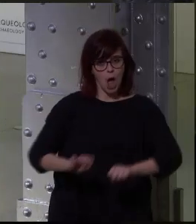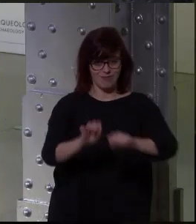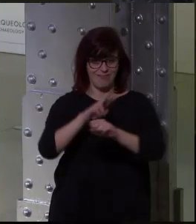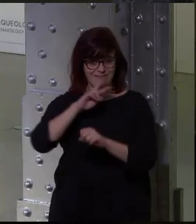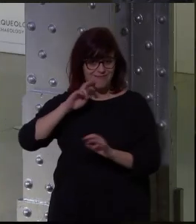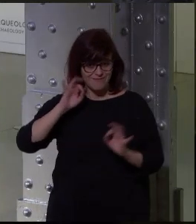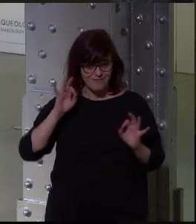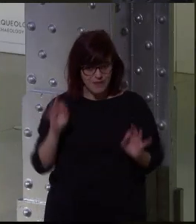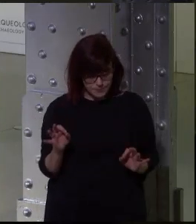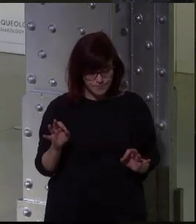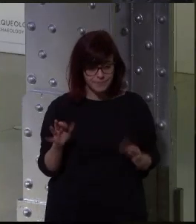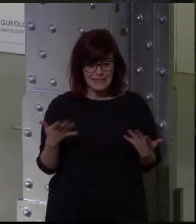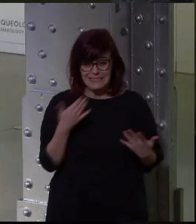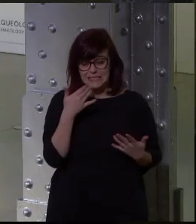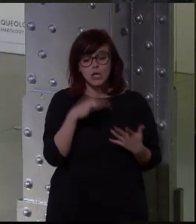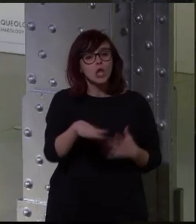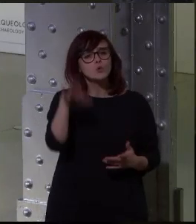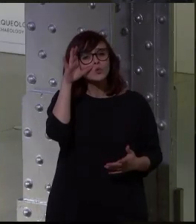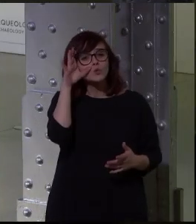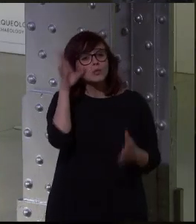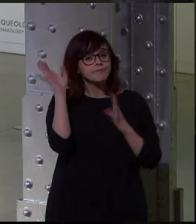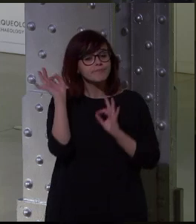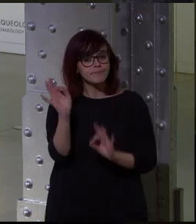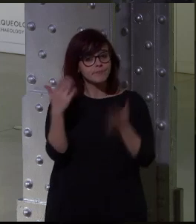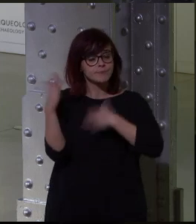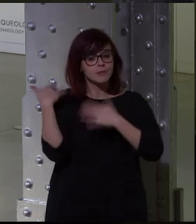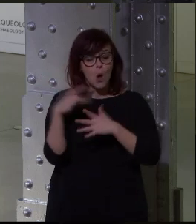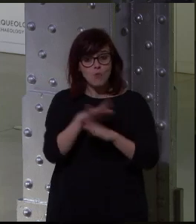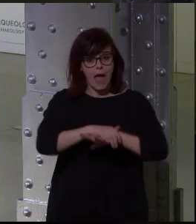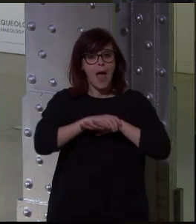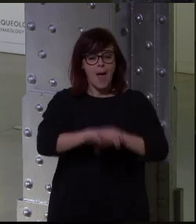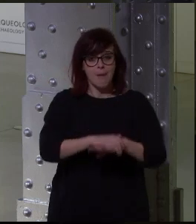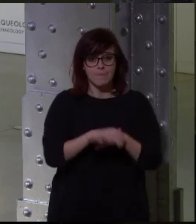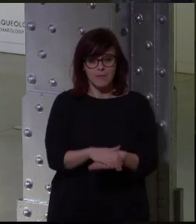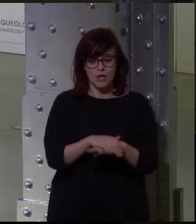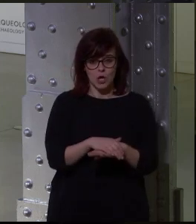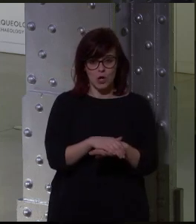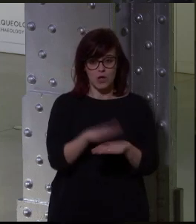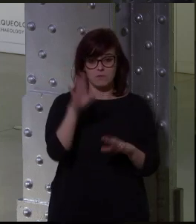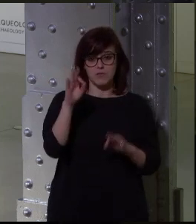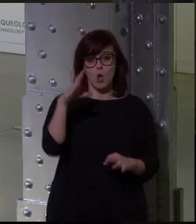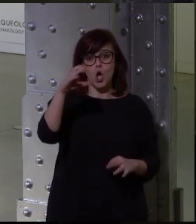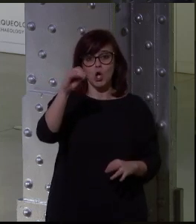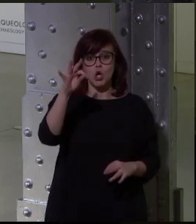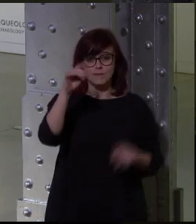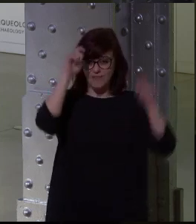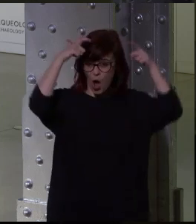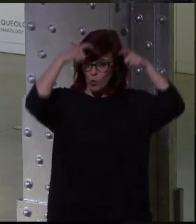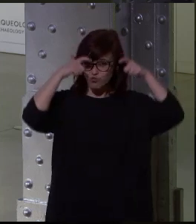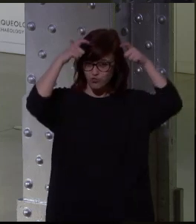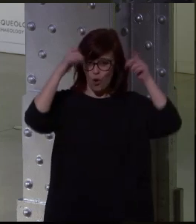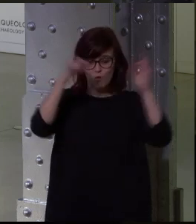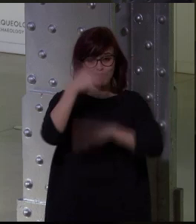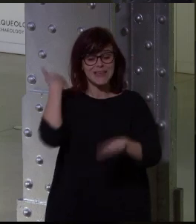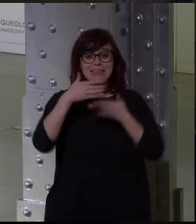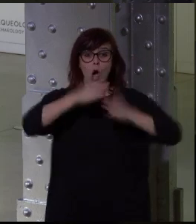reflexión que yo, esto lo escuché, nunca lo he dicho, de un gran amigo, Pierre-Yves Cousteau, el hijo del gran Jacques Cousteau, que él tiene